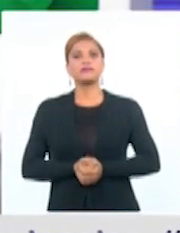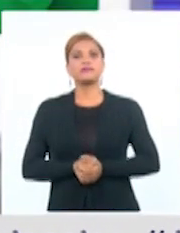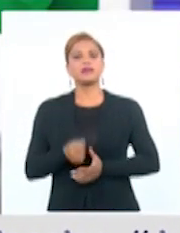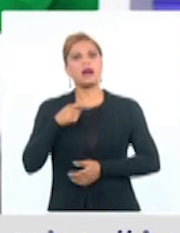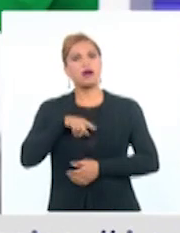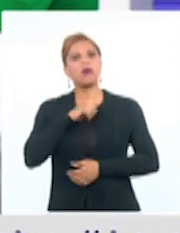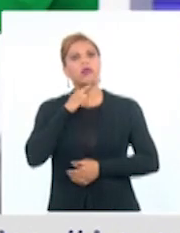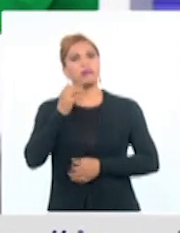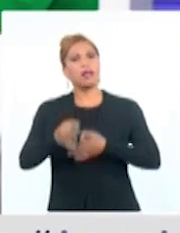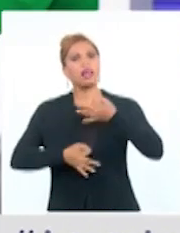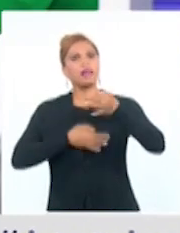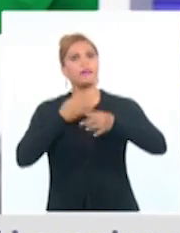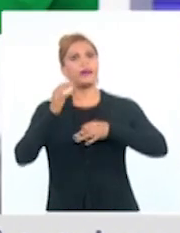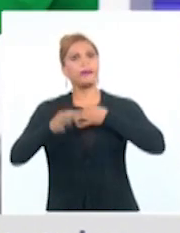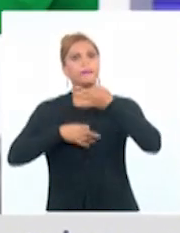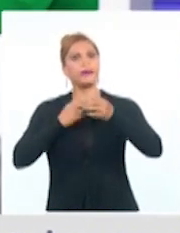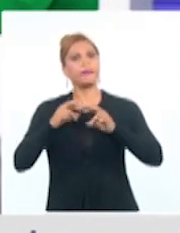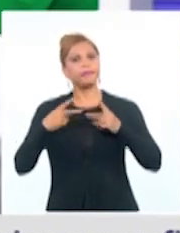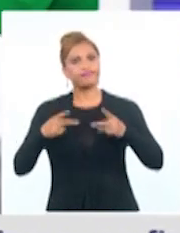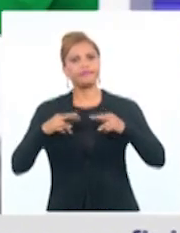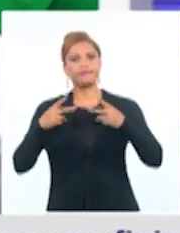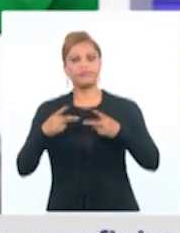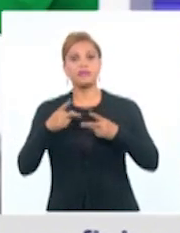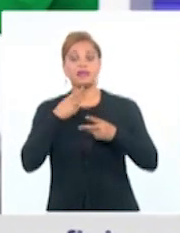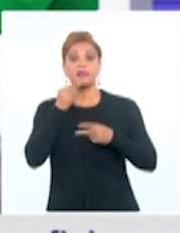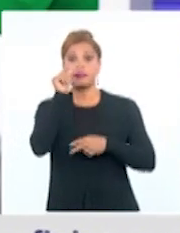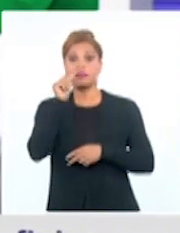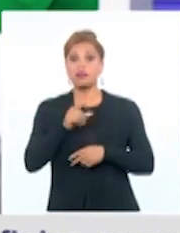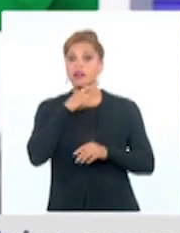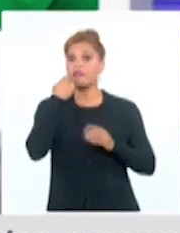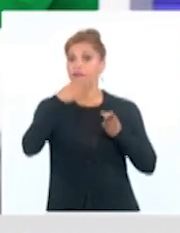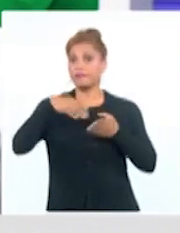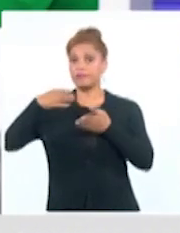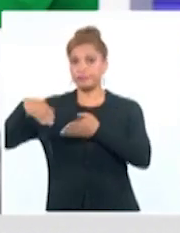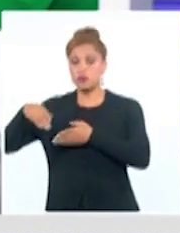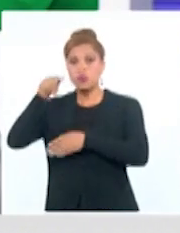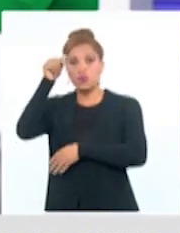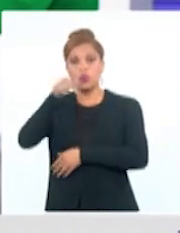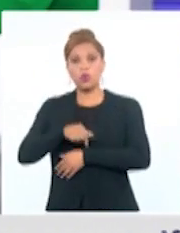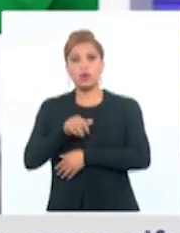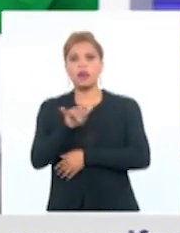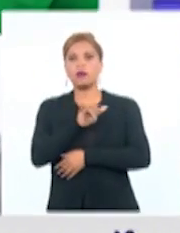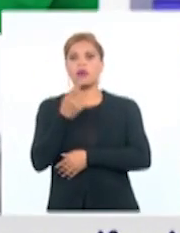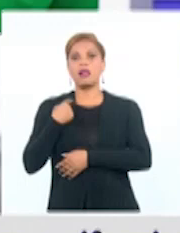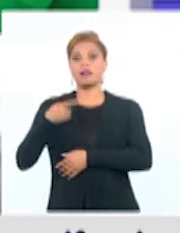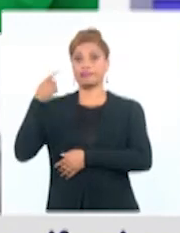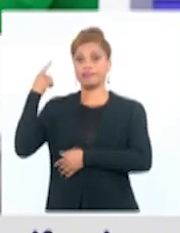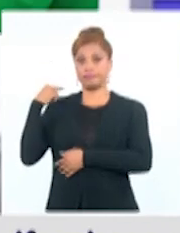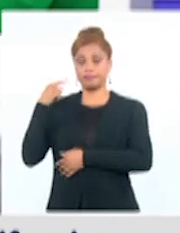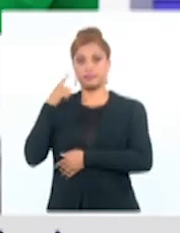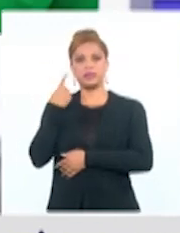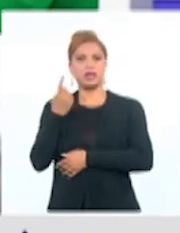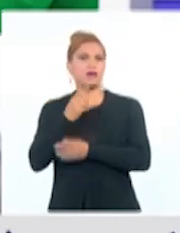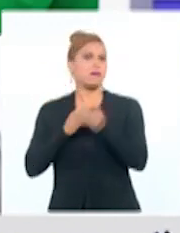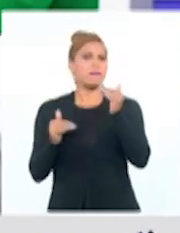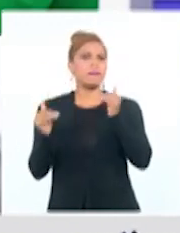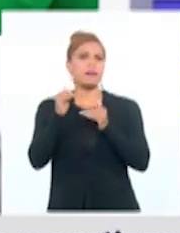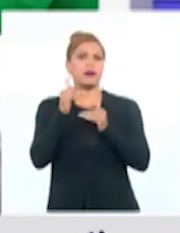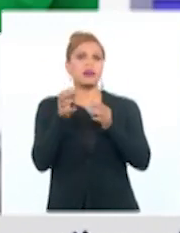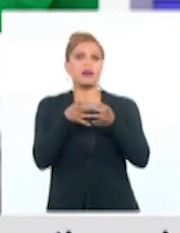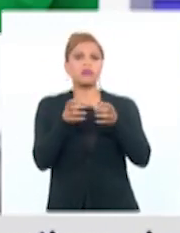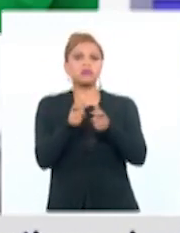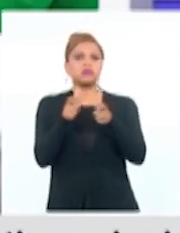recalcaban aquí, que de los fallecidos, hoy, igual que el día de ayer, predominó el sexo